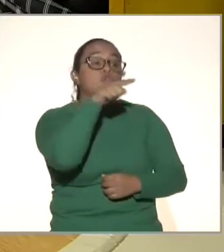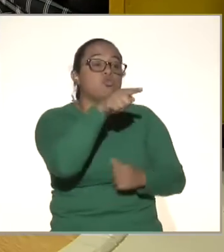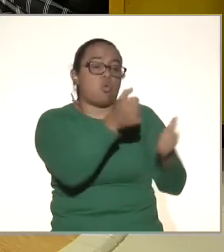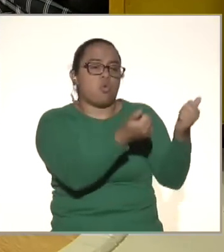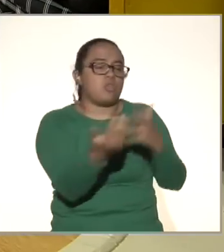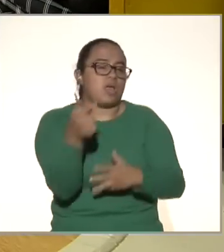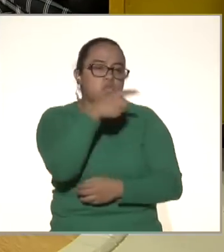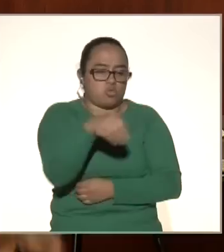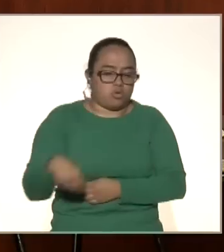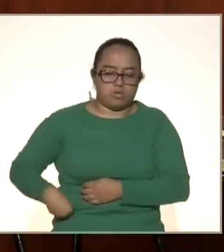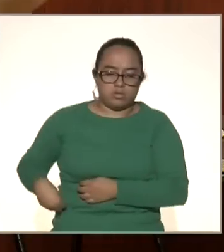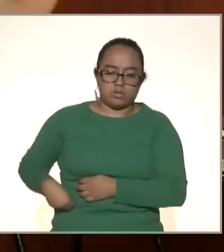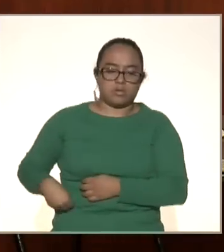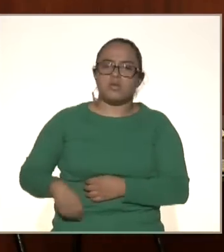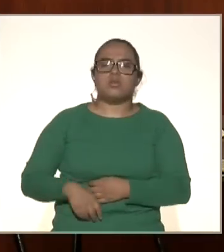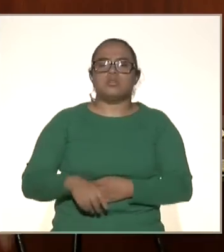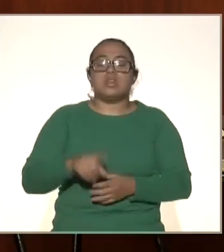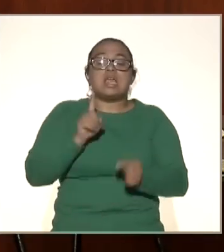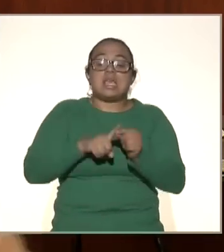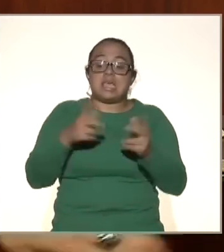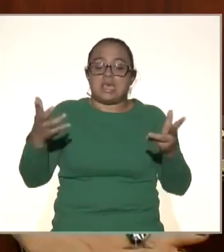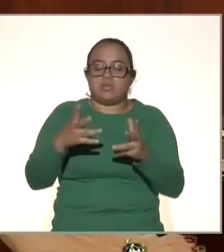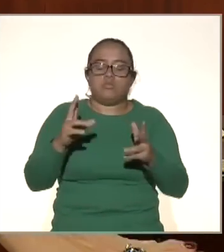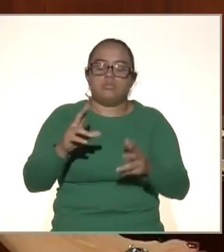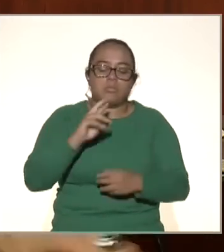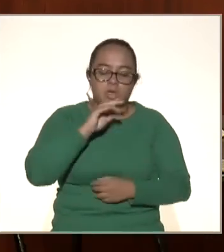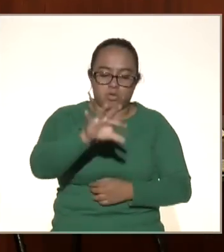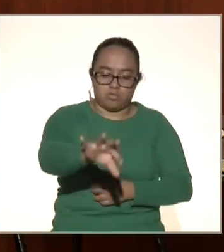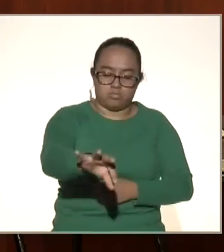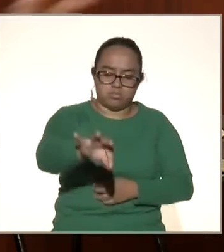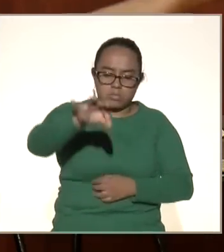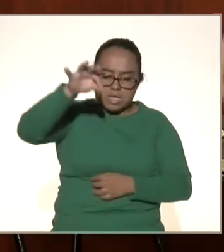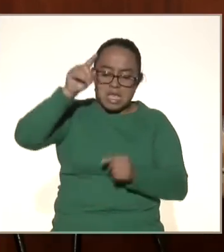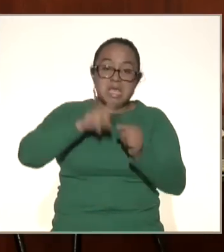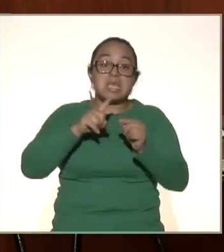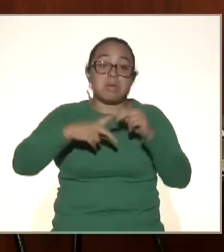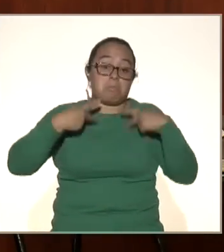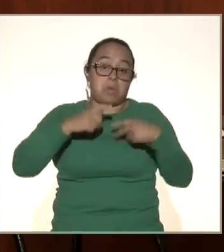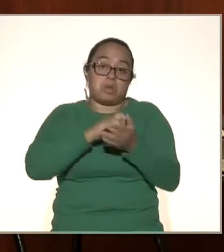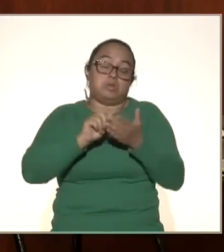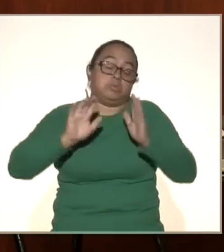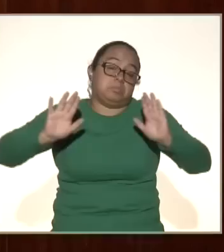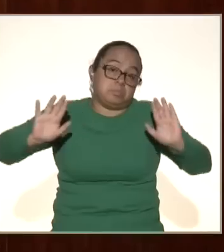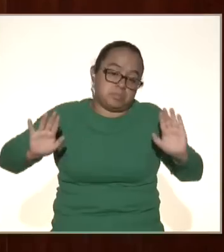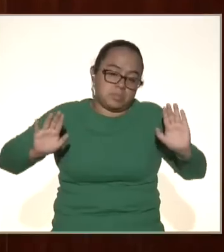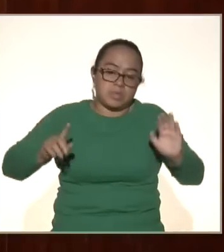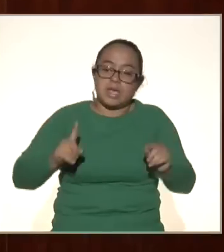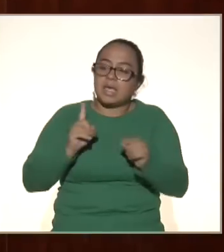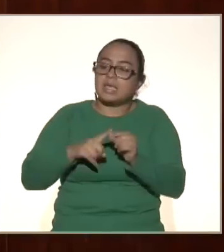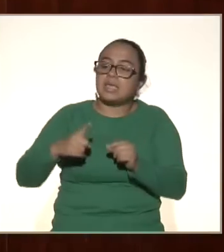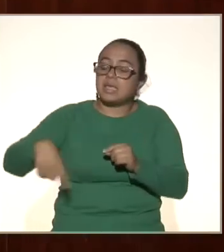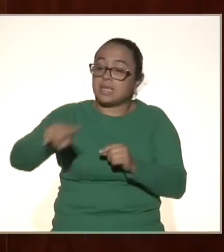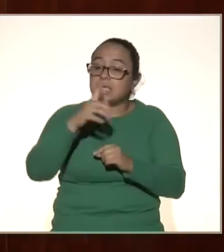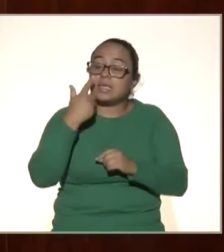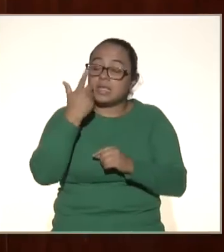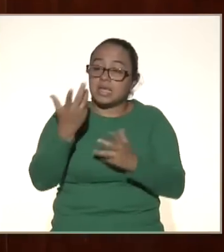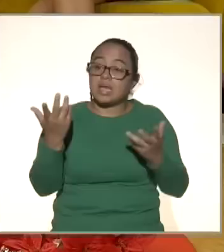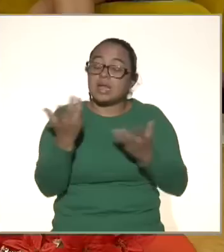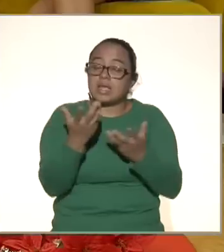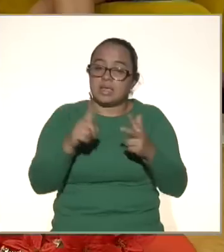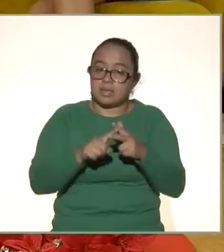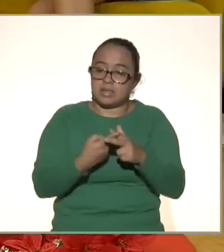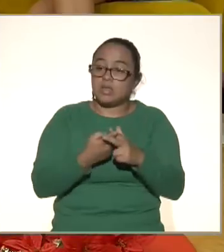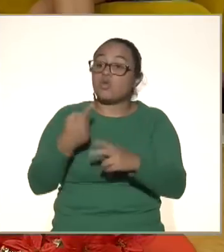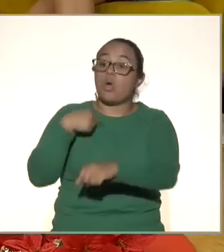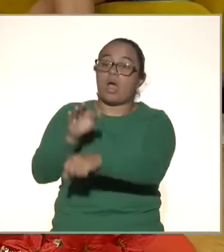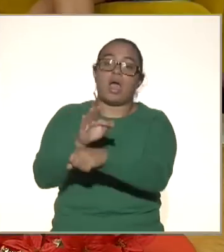tal, o sea, ahí lo traemos en la cajita, no sé quién lo hice y agárrenlo, ¿no? Y quien quiera empezar, y no das favoritismo, porque